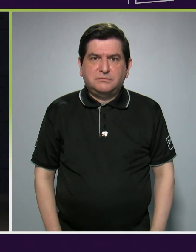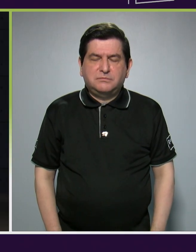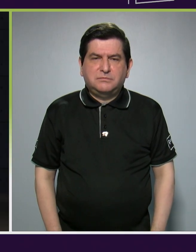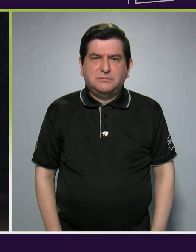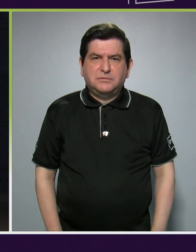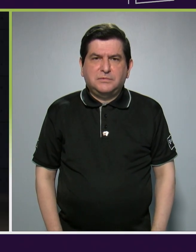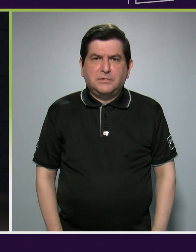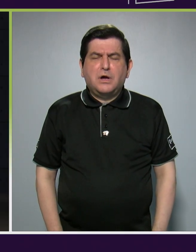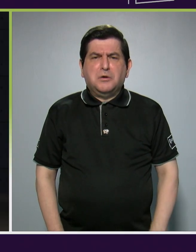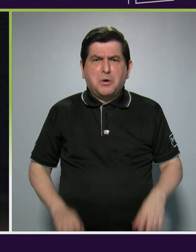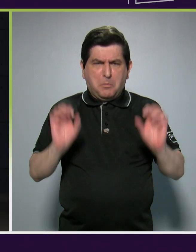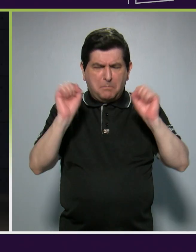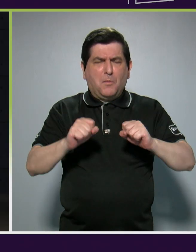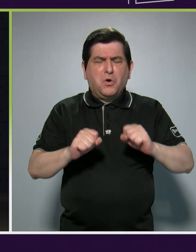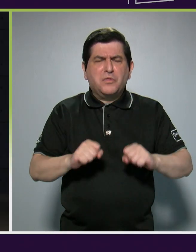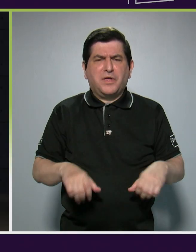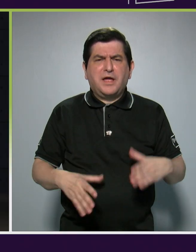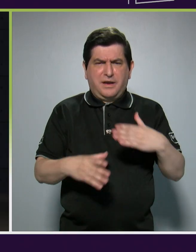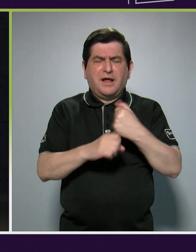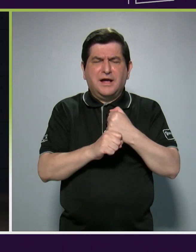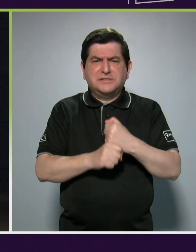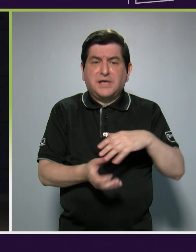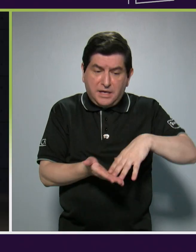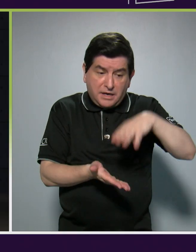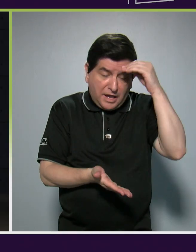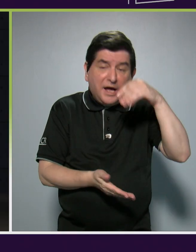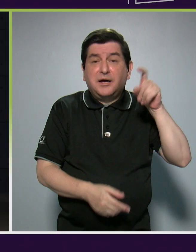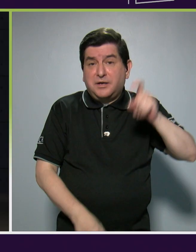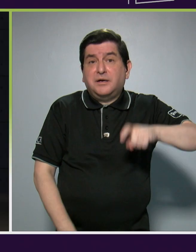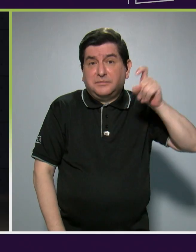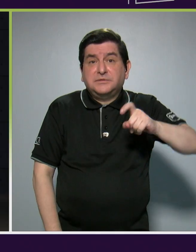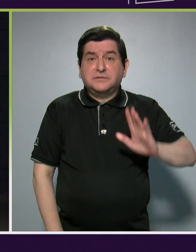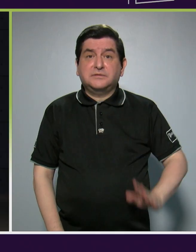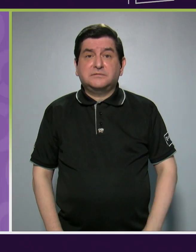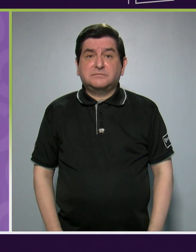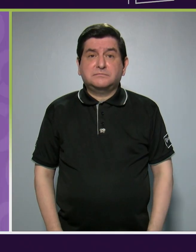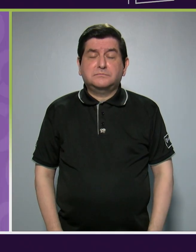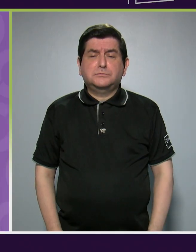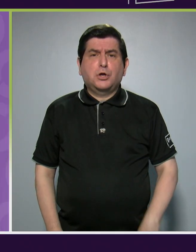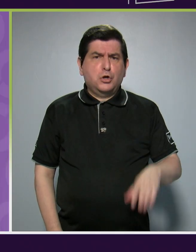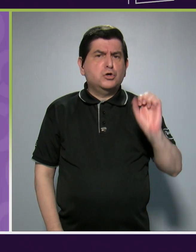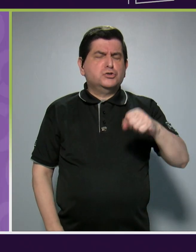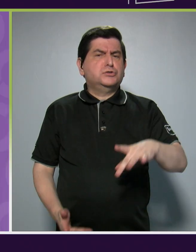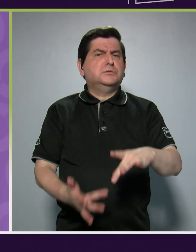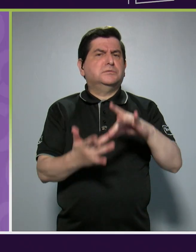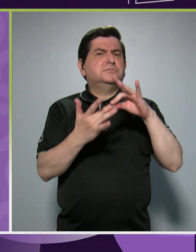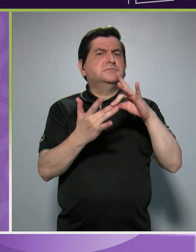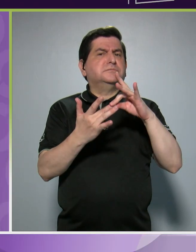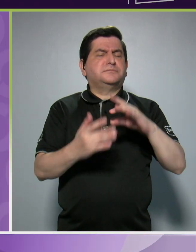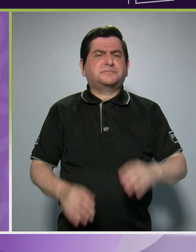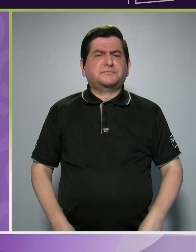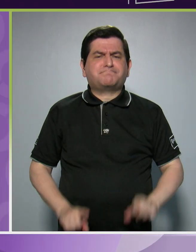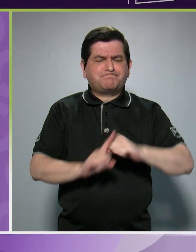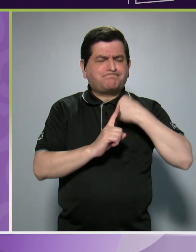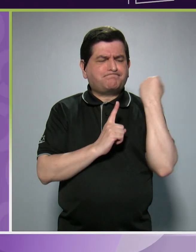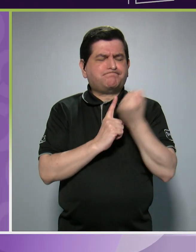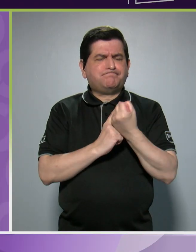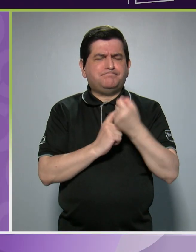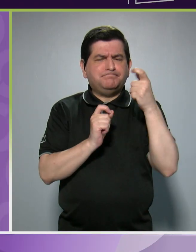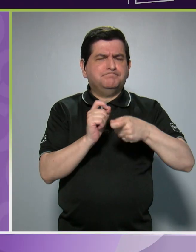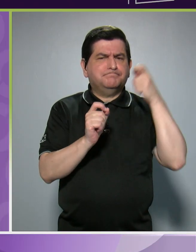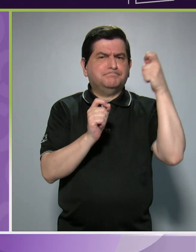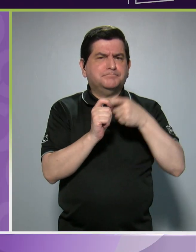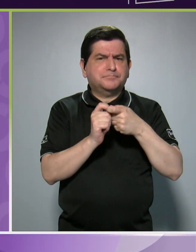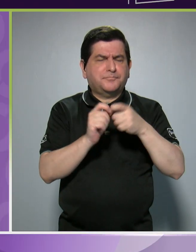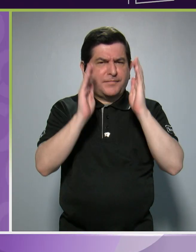a tener la disposición de hacerlo, ¿verdad?, de aprender si fuera necesario. Claro, y sobre todo, digamos, en esta situación en particular, llama